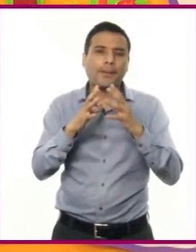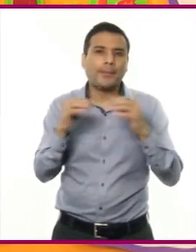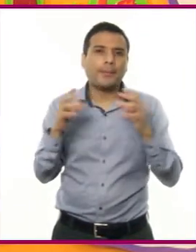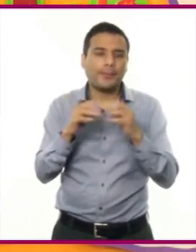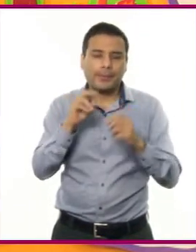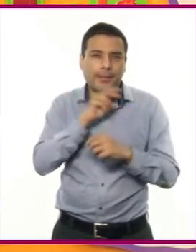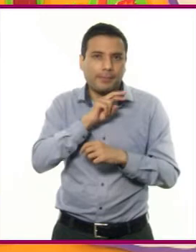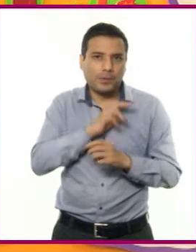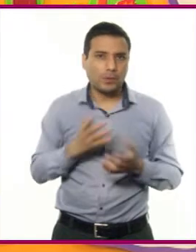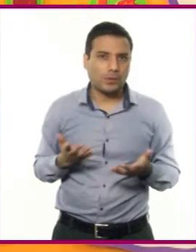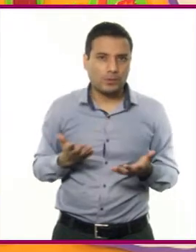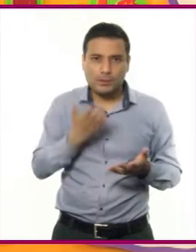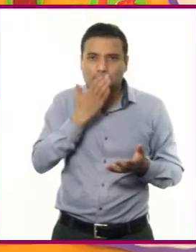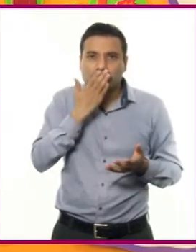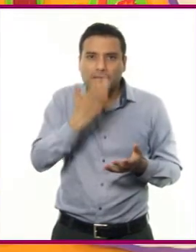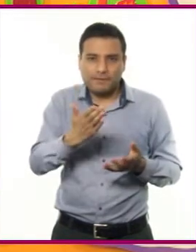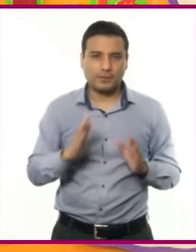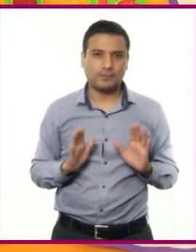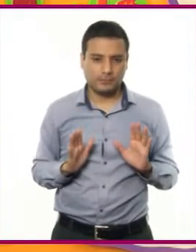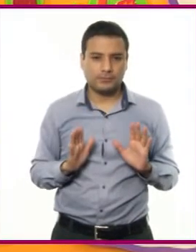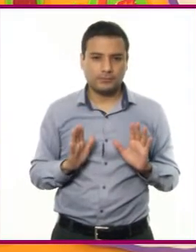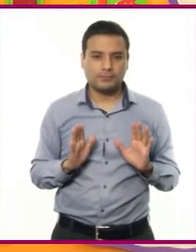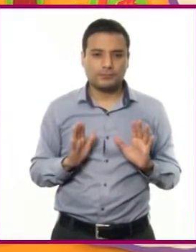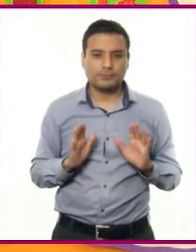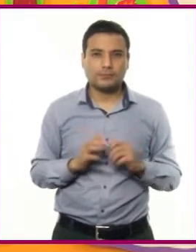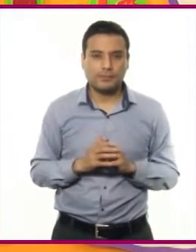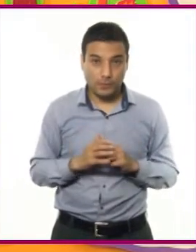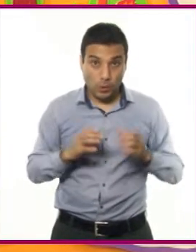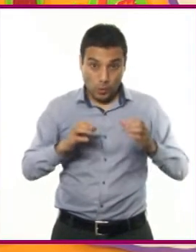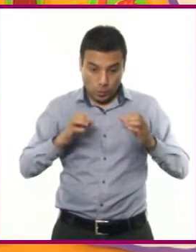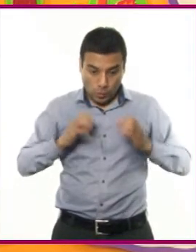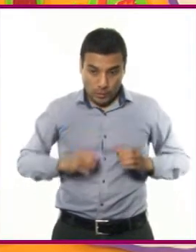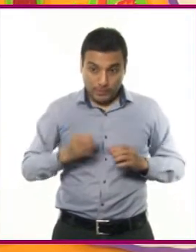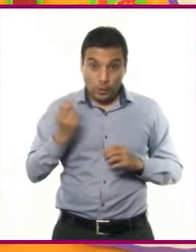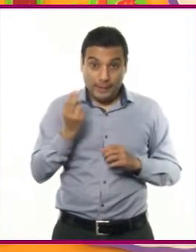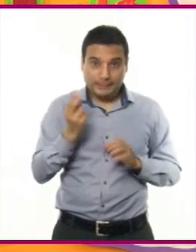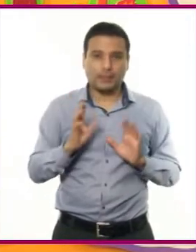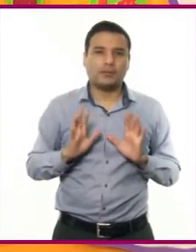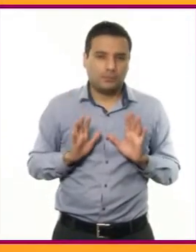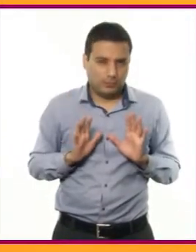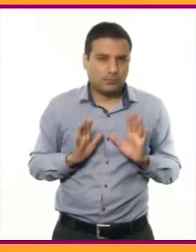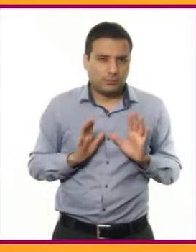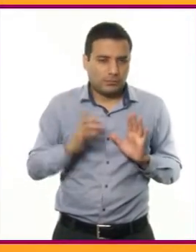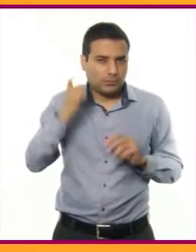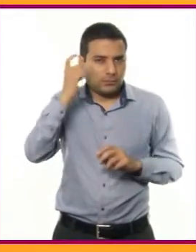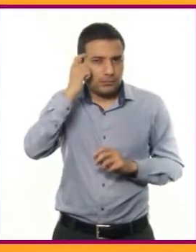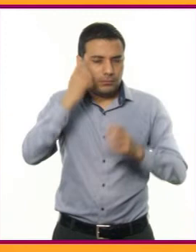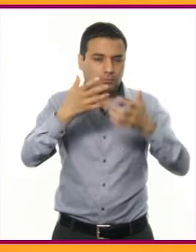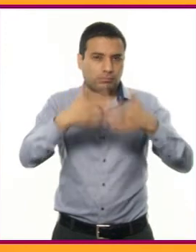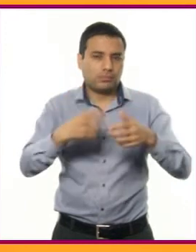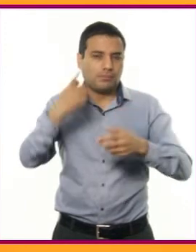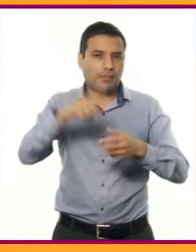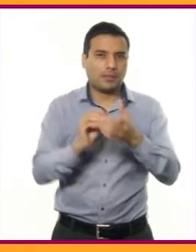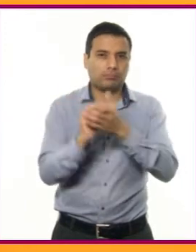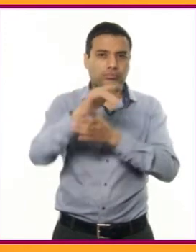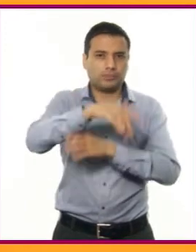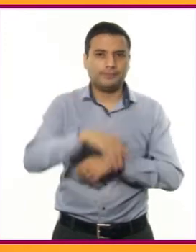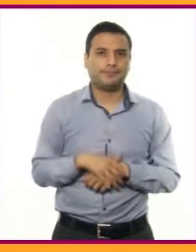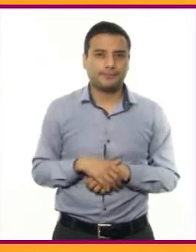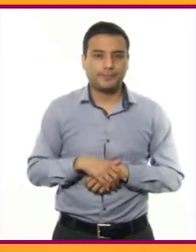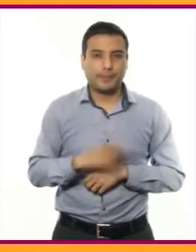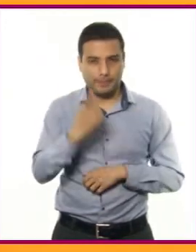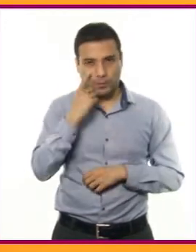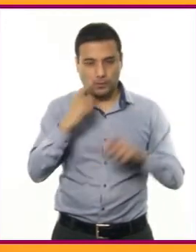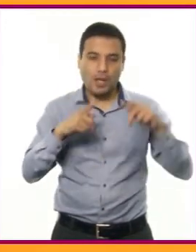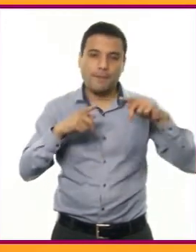estos mensajes está regulada de acuerdo con las necesidades del cuerpo. Por otro lado, los